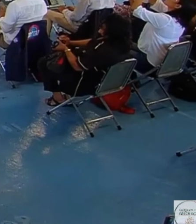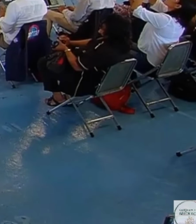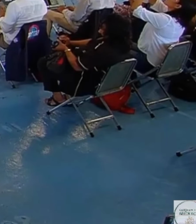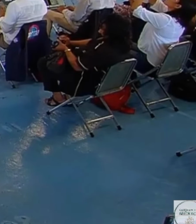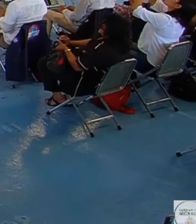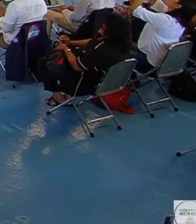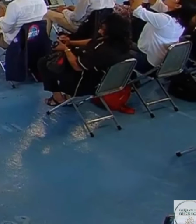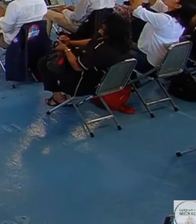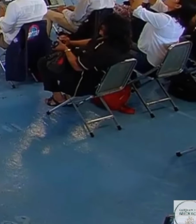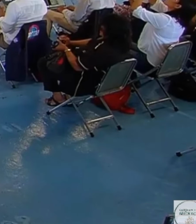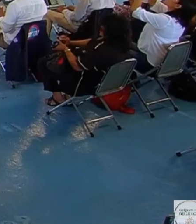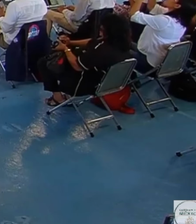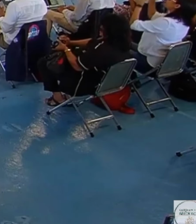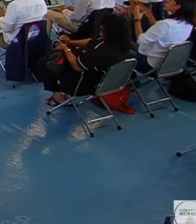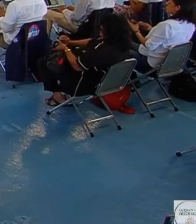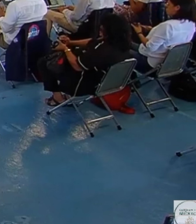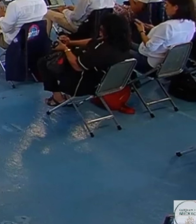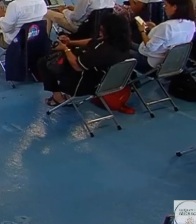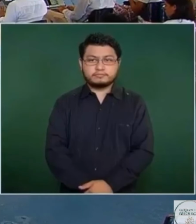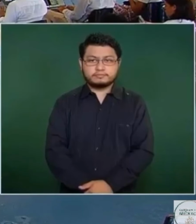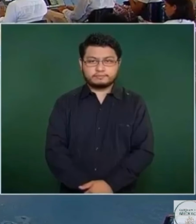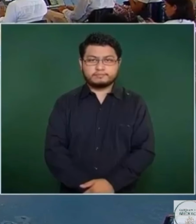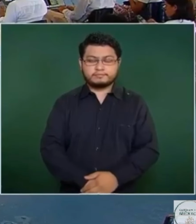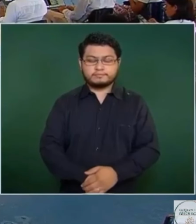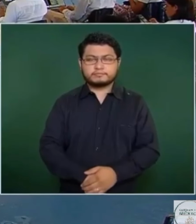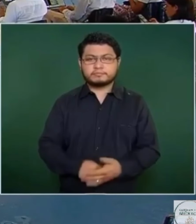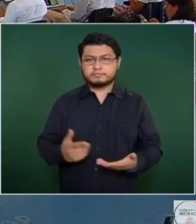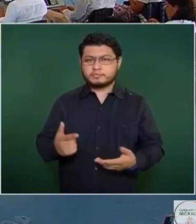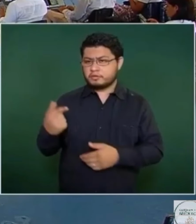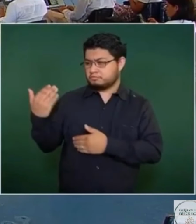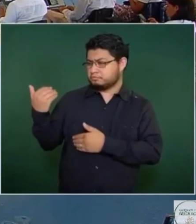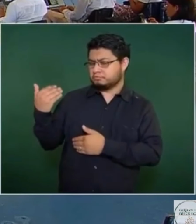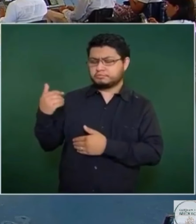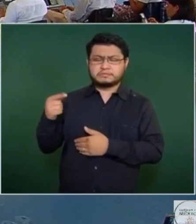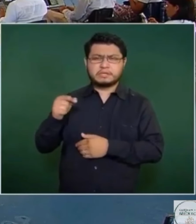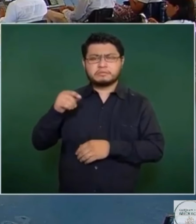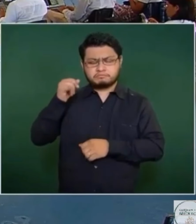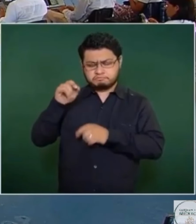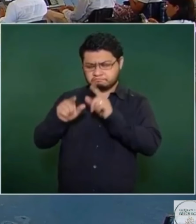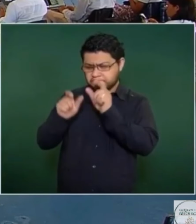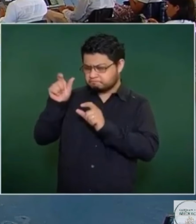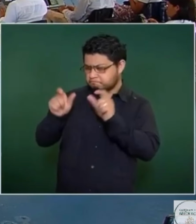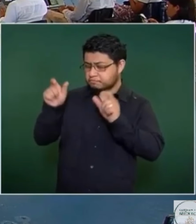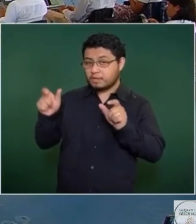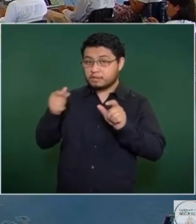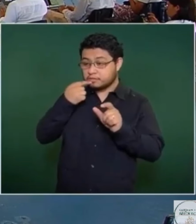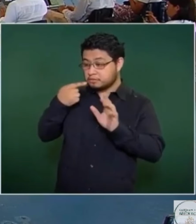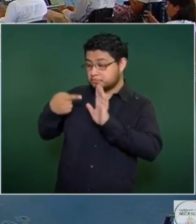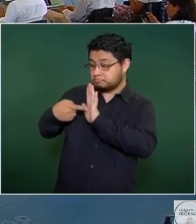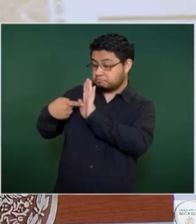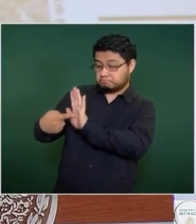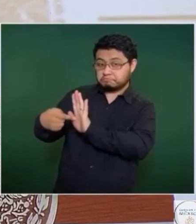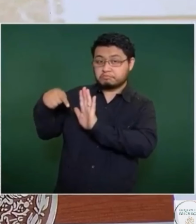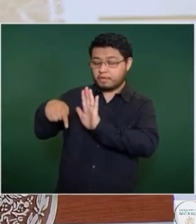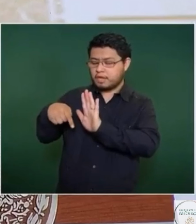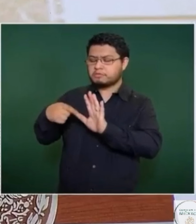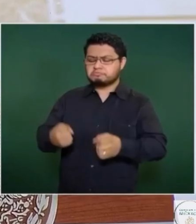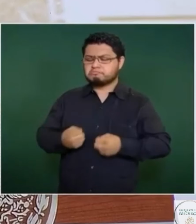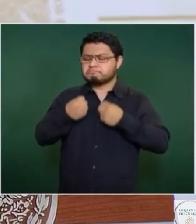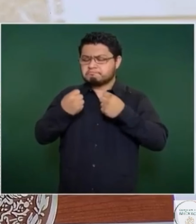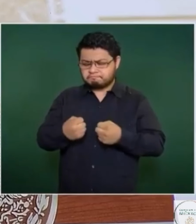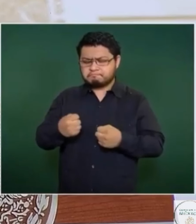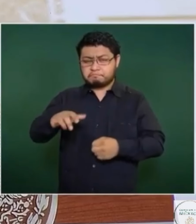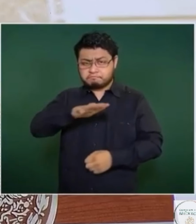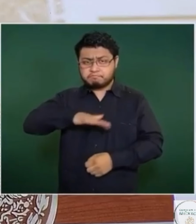de Victimización y Percepción de Seguridad Nacional del INEGI en el 2021 indican que tanto la Secretaría de Seguridad Pública de Yucatán como